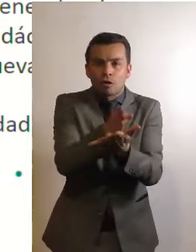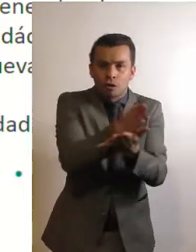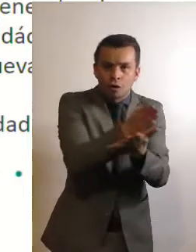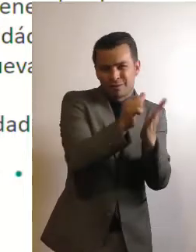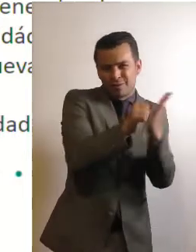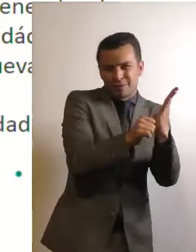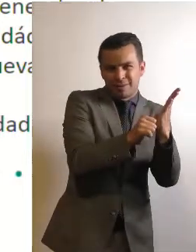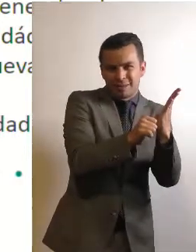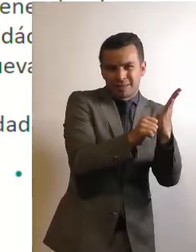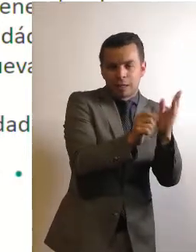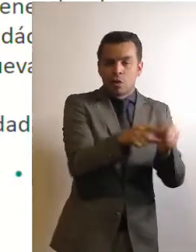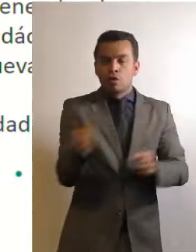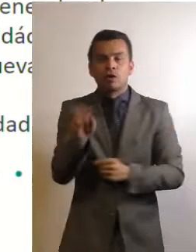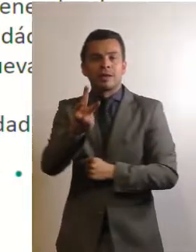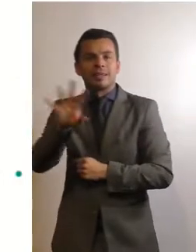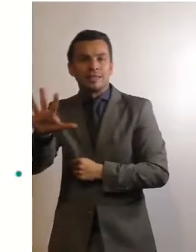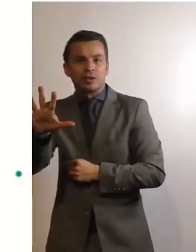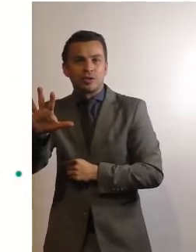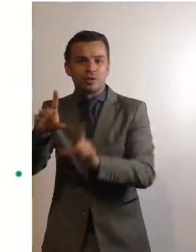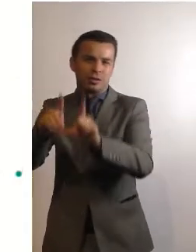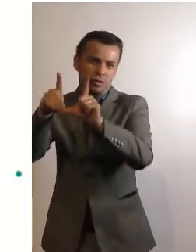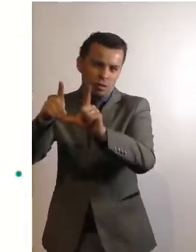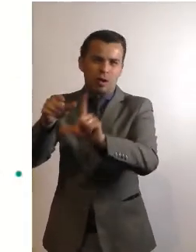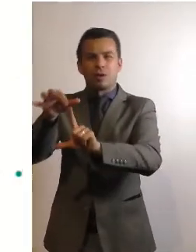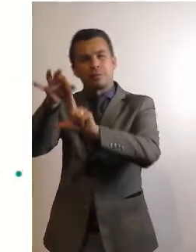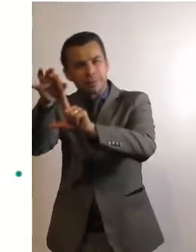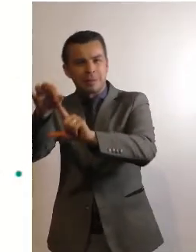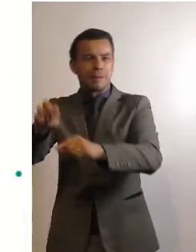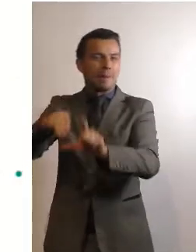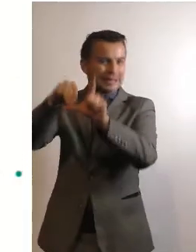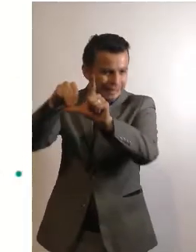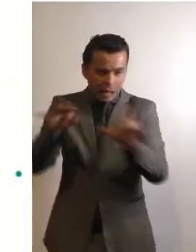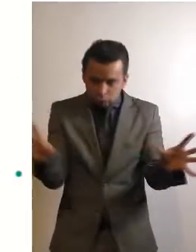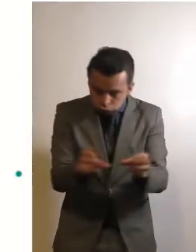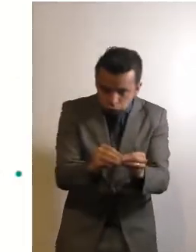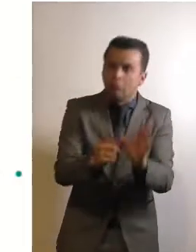programas de posgrados. Siguientes.